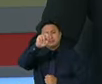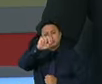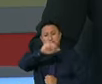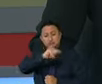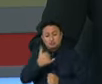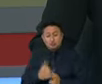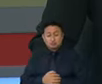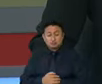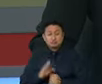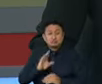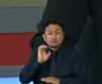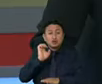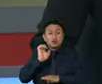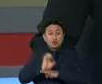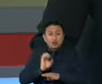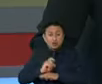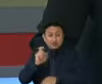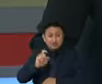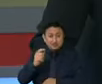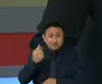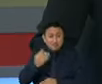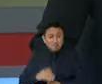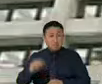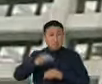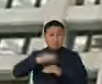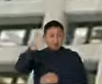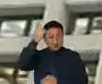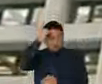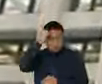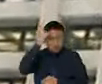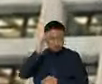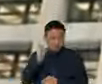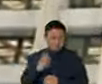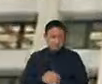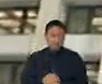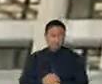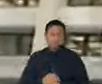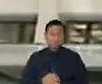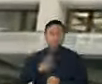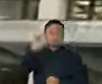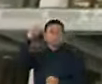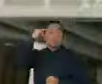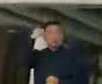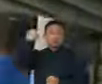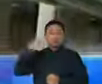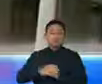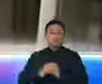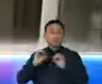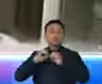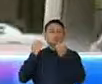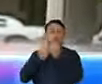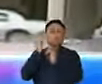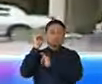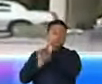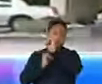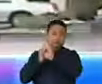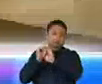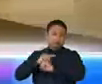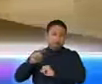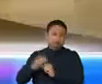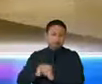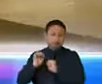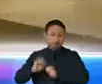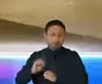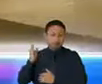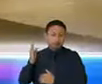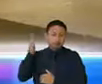ahora no demanda de endeudamiento. El acercamiento del gobierno nacional con organismos multilaterales que para el efecto viajó